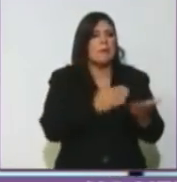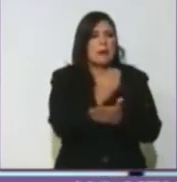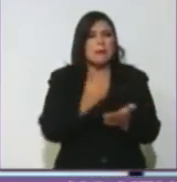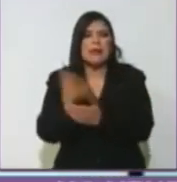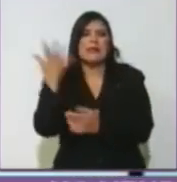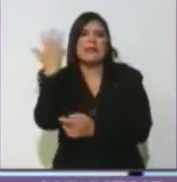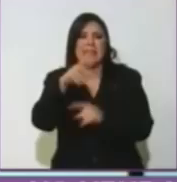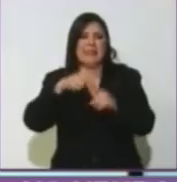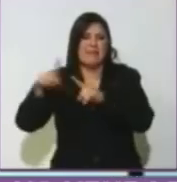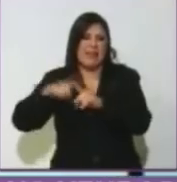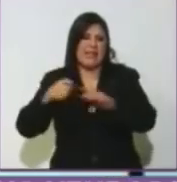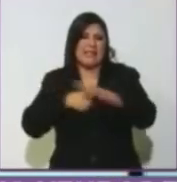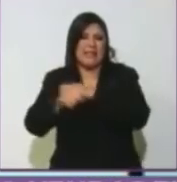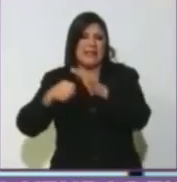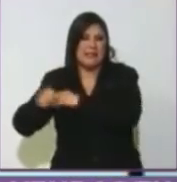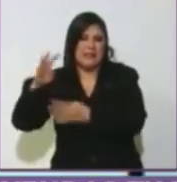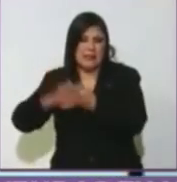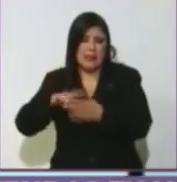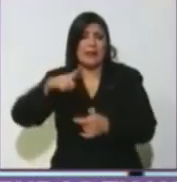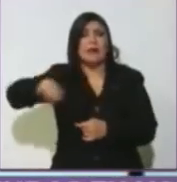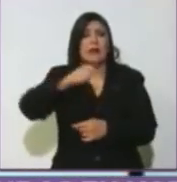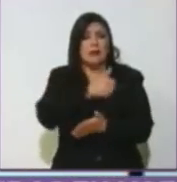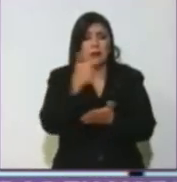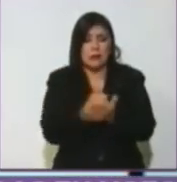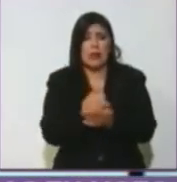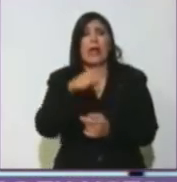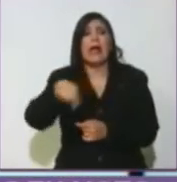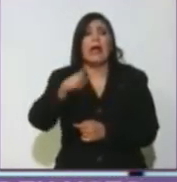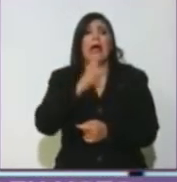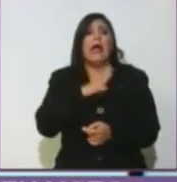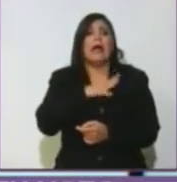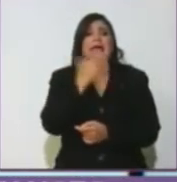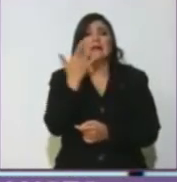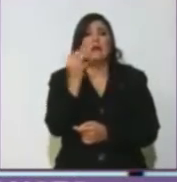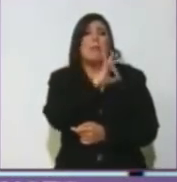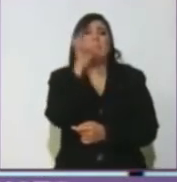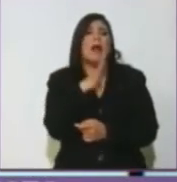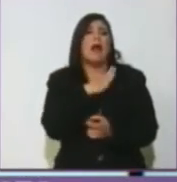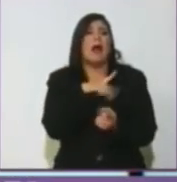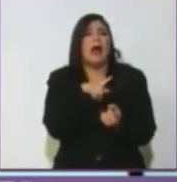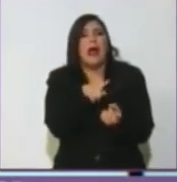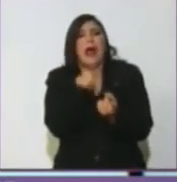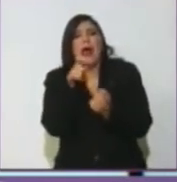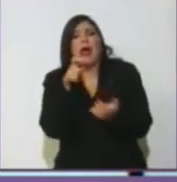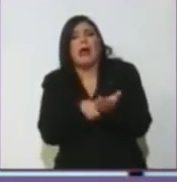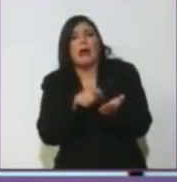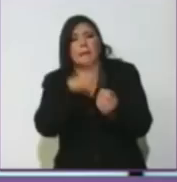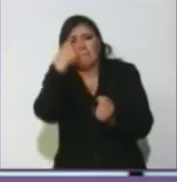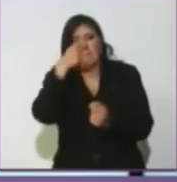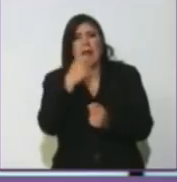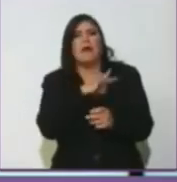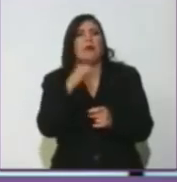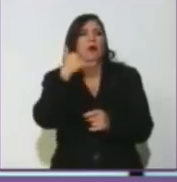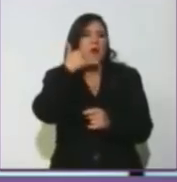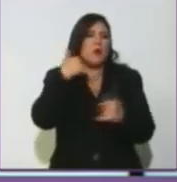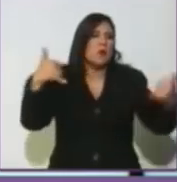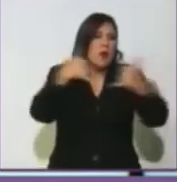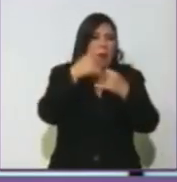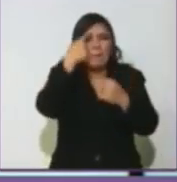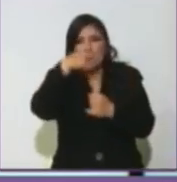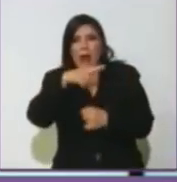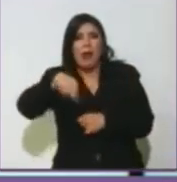ciudad de ahí se comete el 50 por ciento de la extorsión telefónica vamos a recuperar